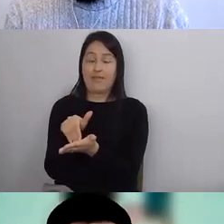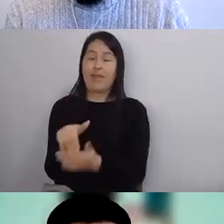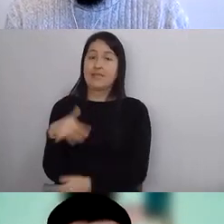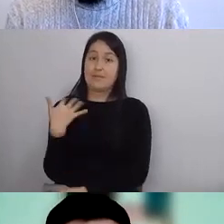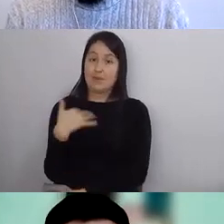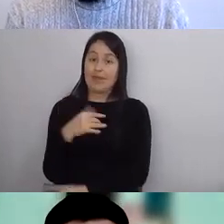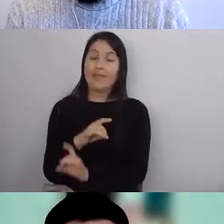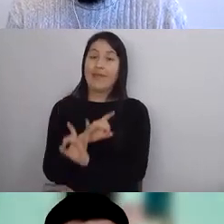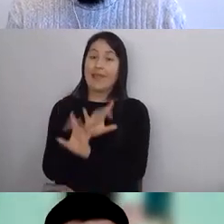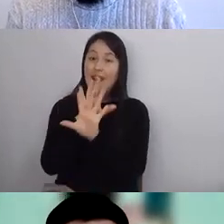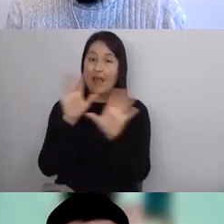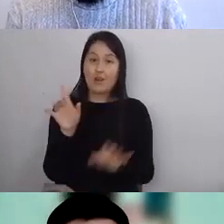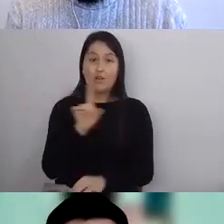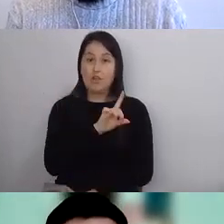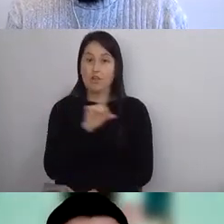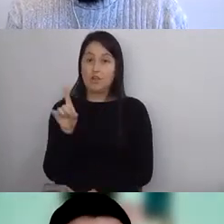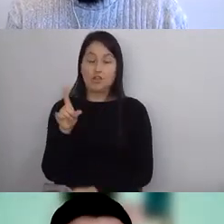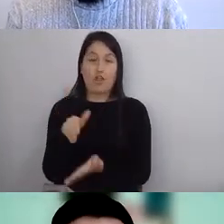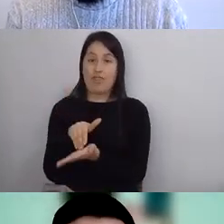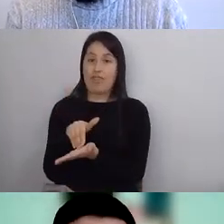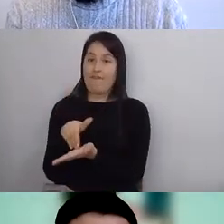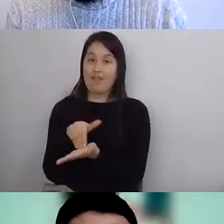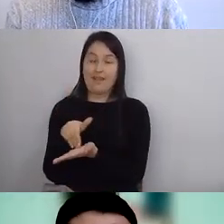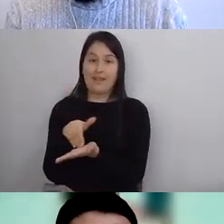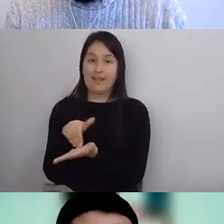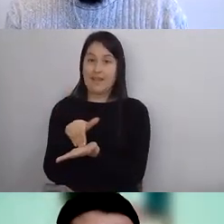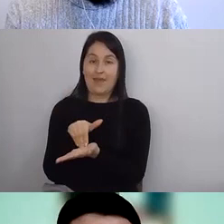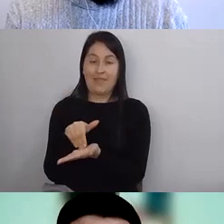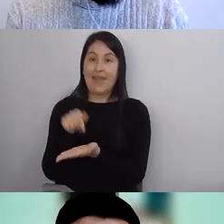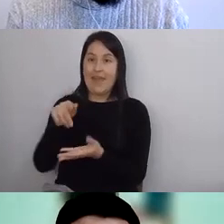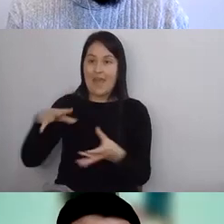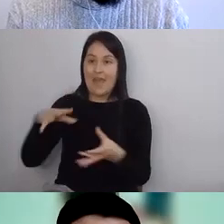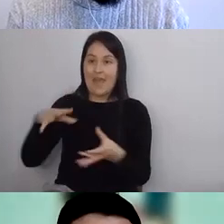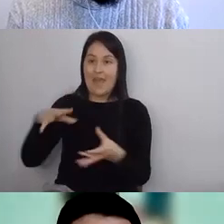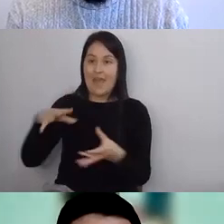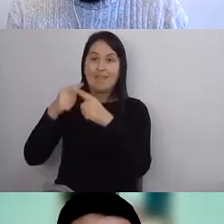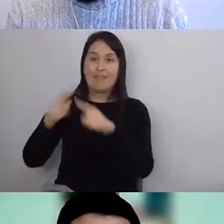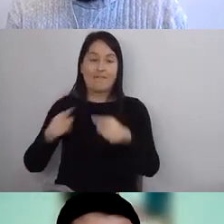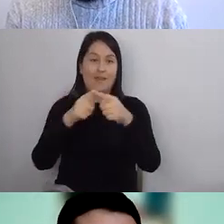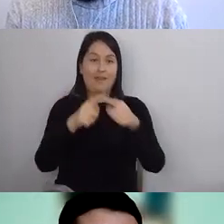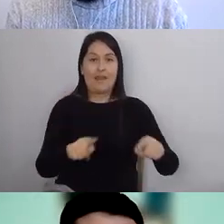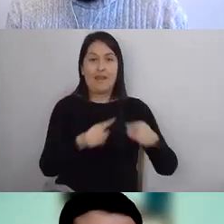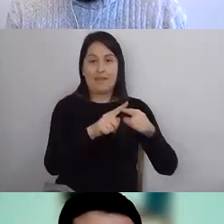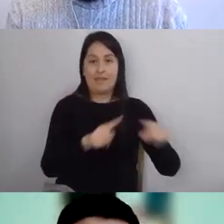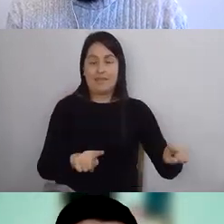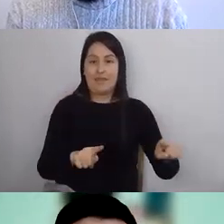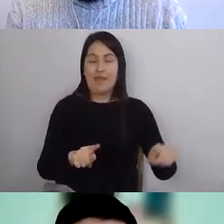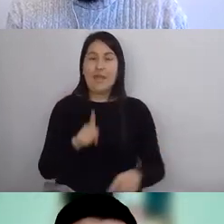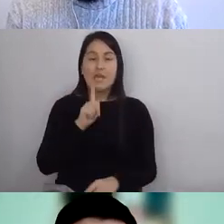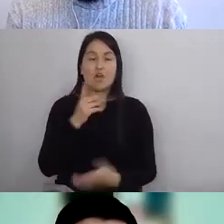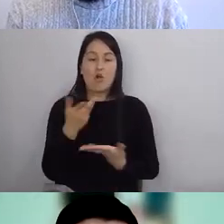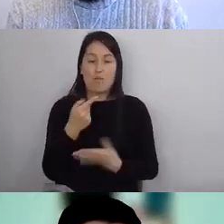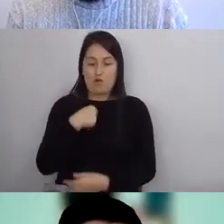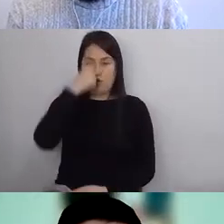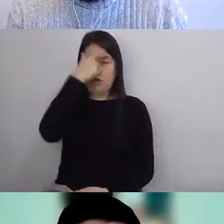claro, no son debilidades, sino que es parte de la diversidad, es parte de el cómo soy. Y